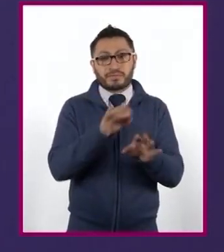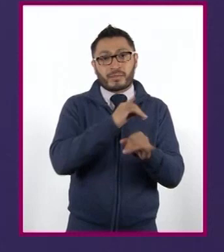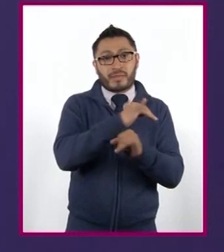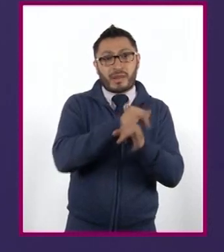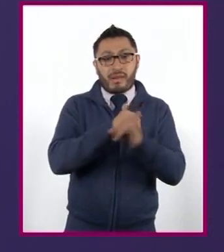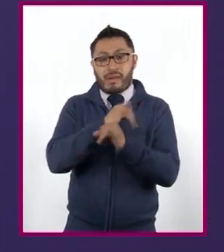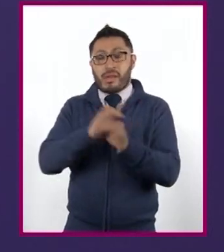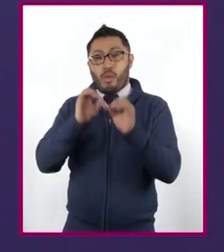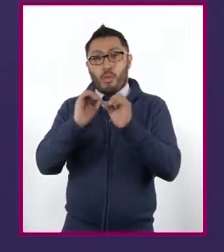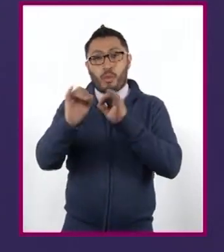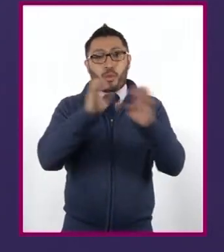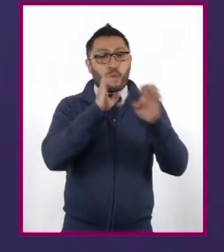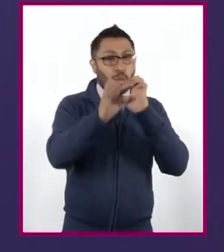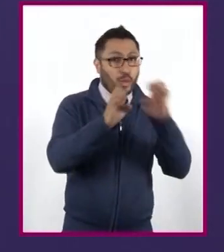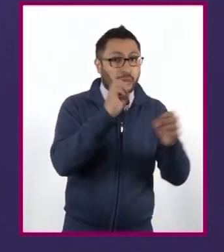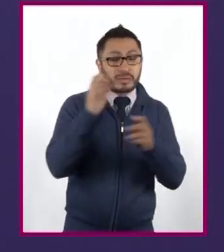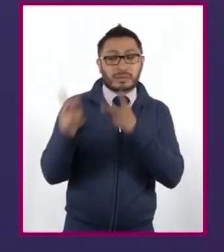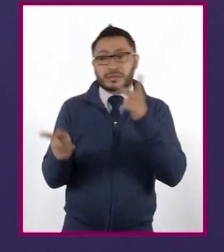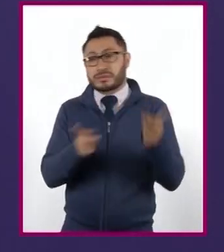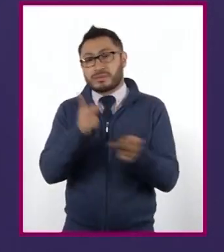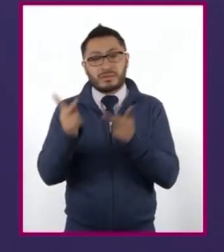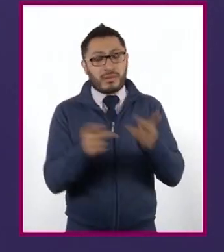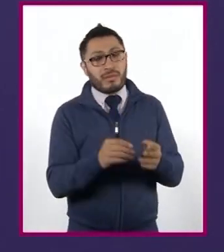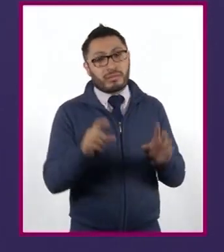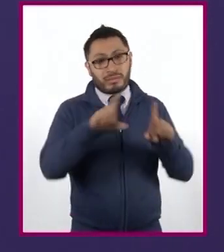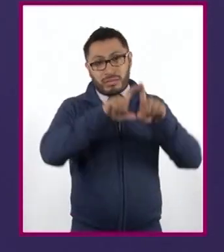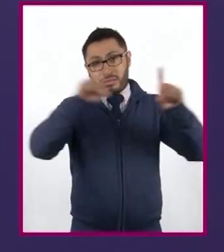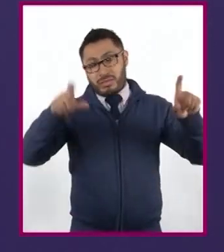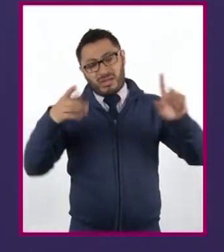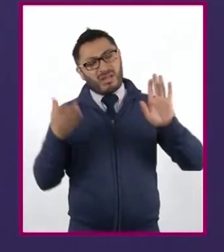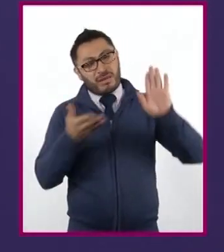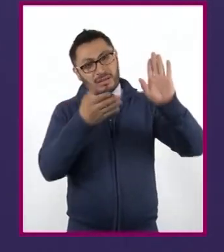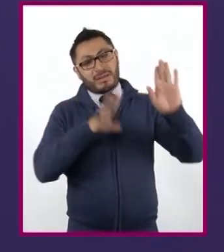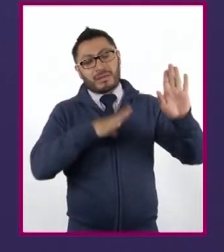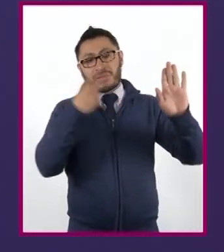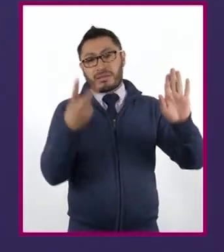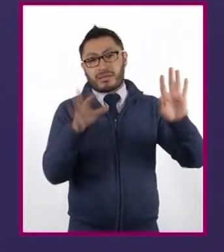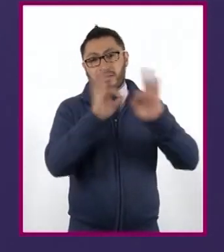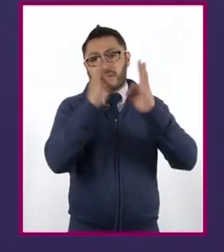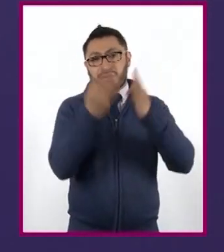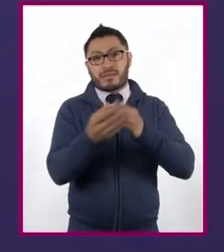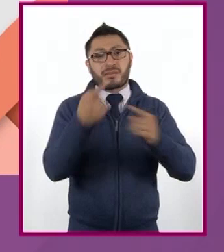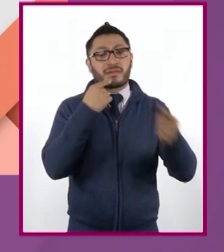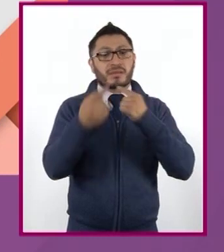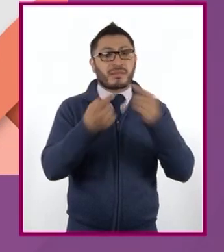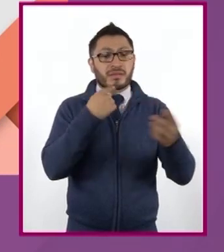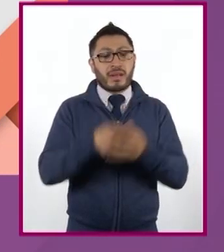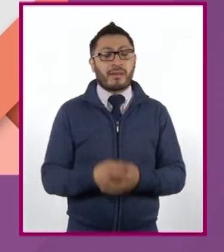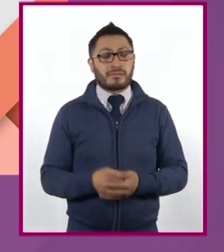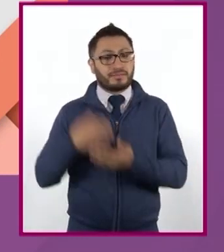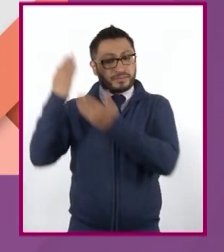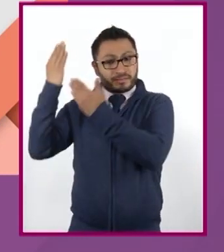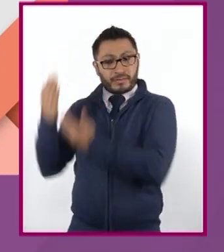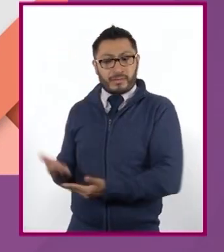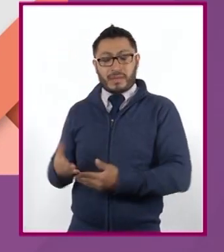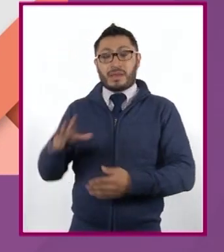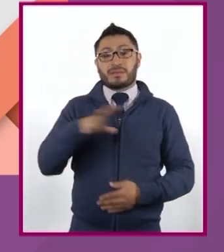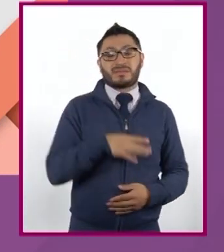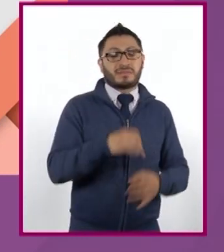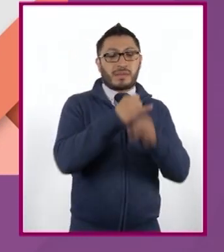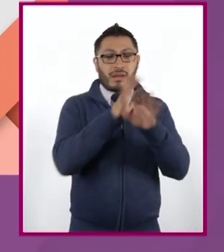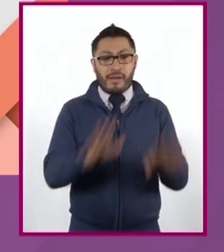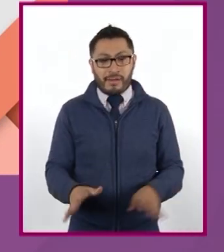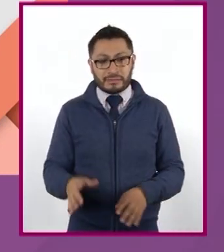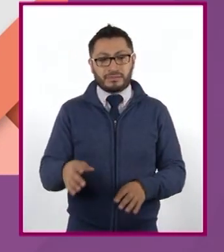encuestas. El siguiente párrafo ilustra dos estrategias discursivas. Existen datos